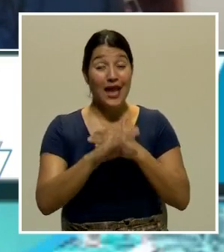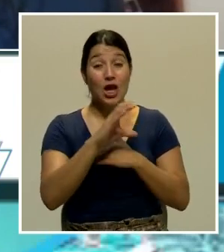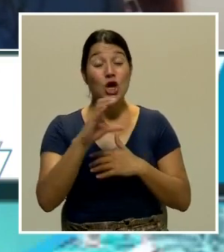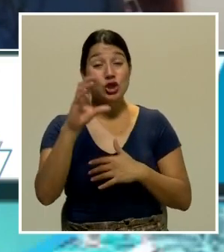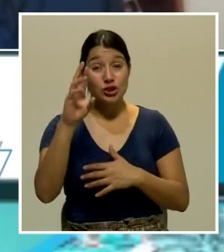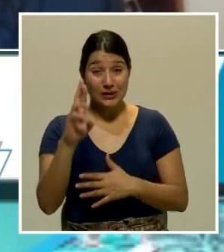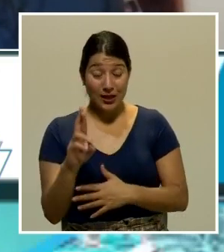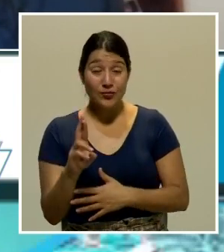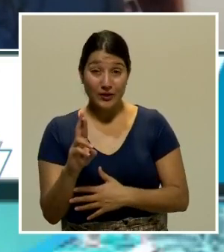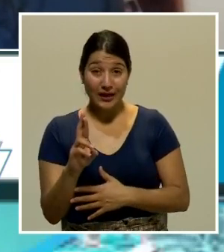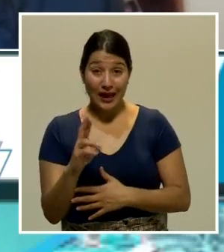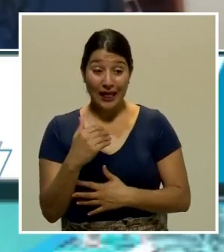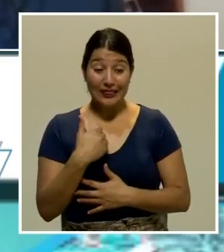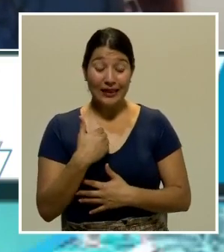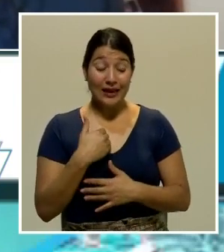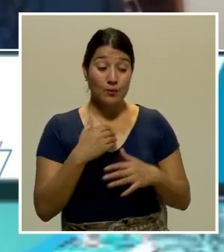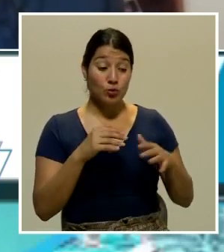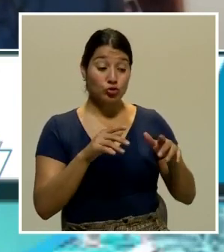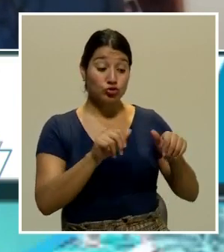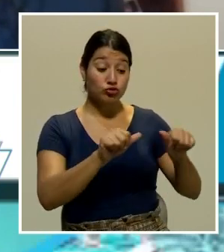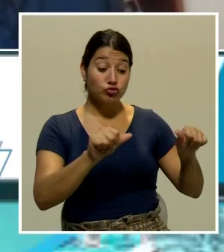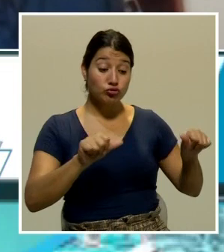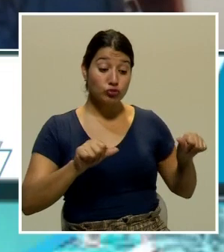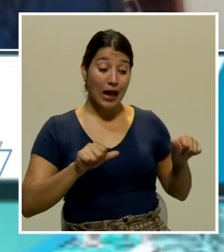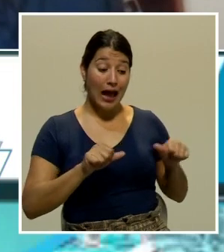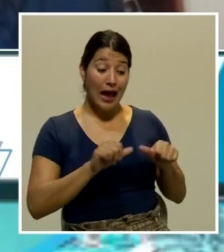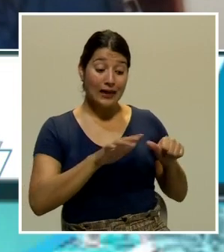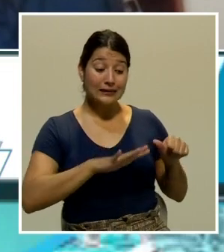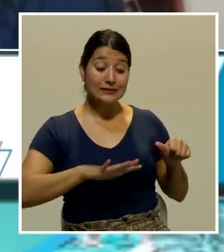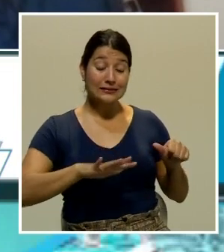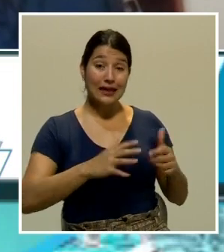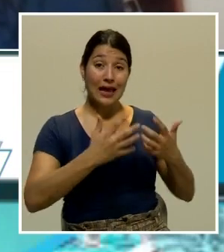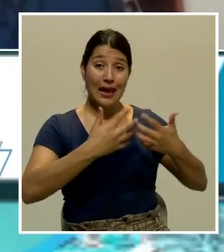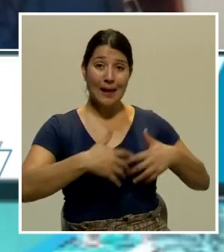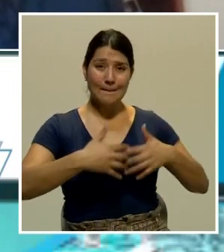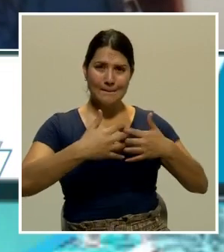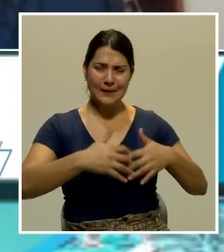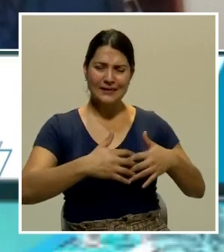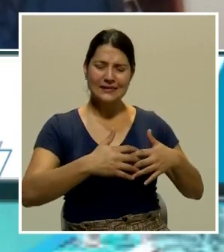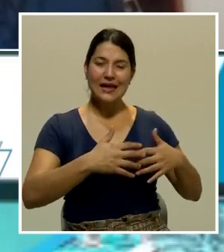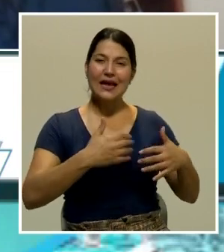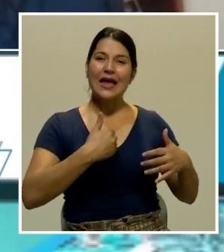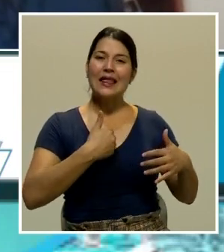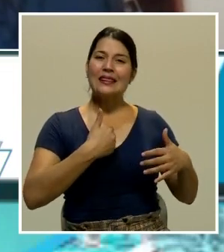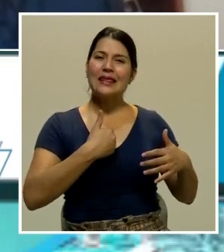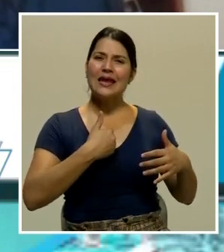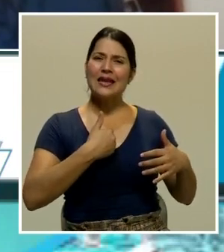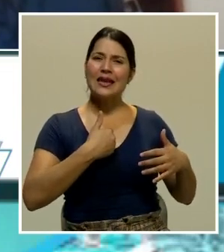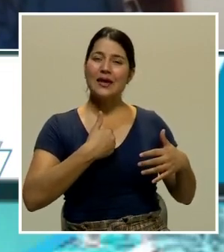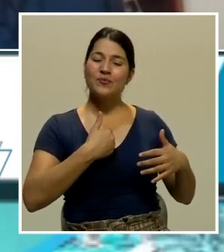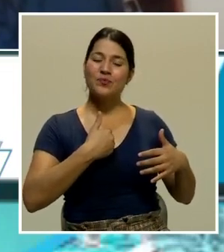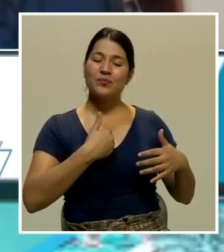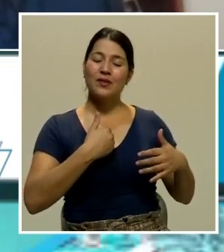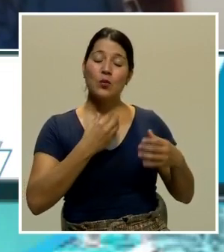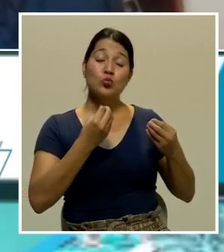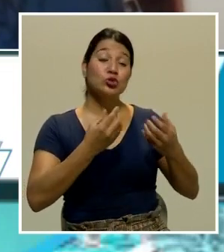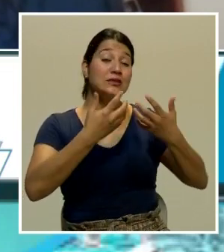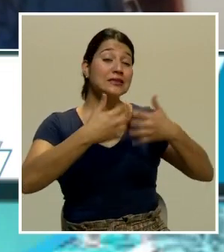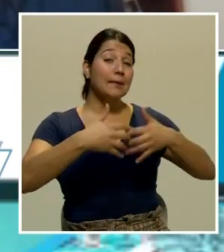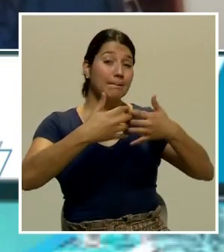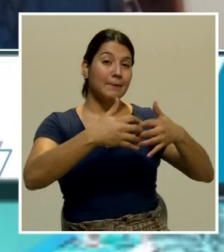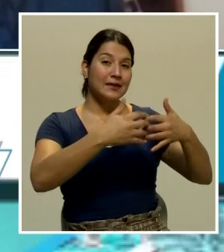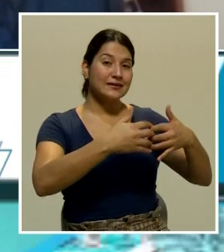pero hay un sector de grandes empresas con una cultura muy arraigada a la evasión y a la